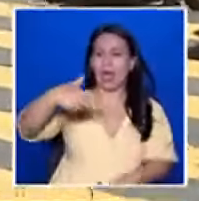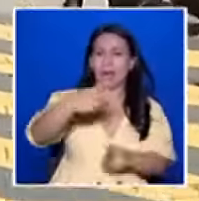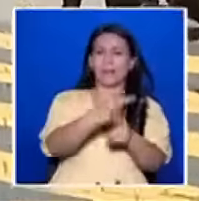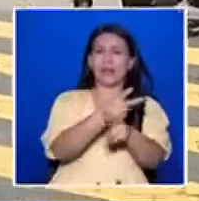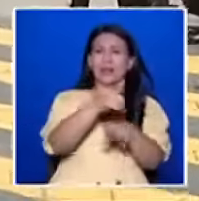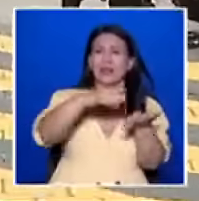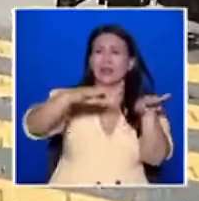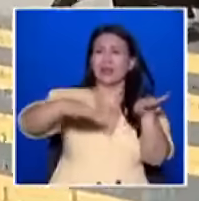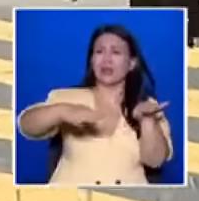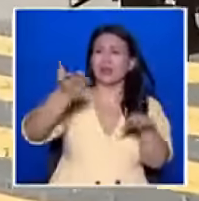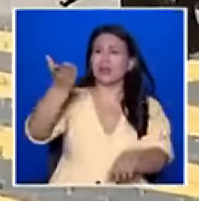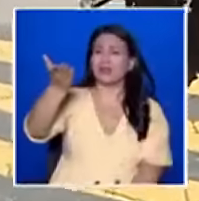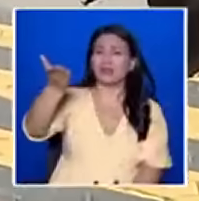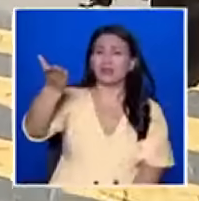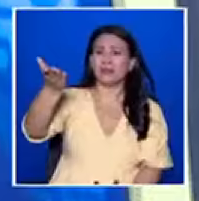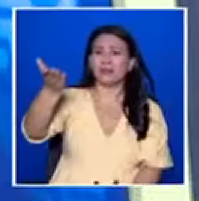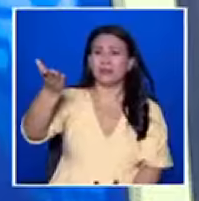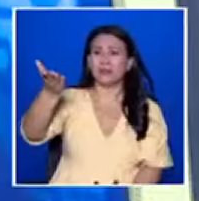peligro.